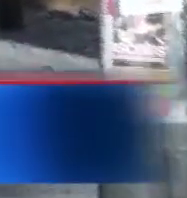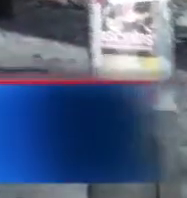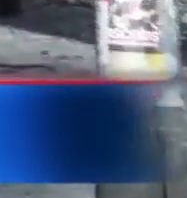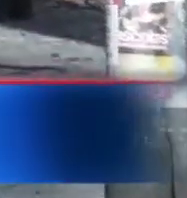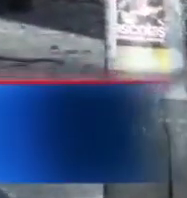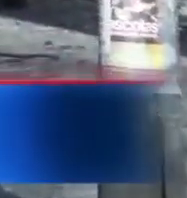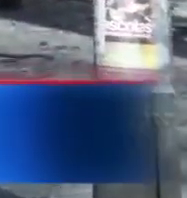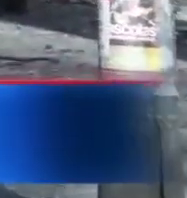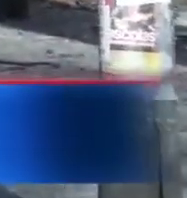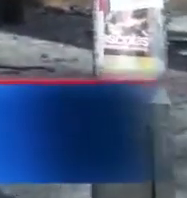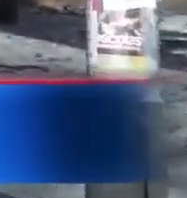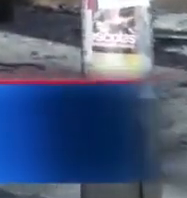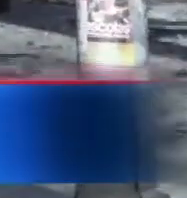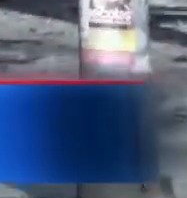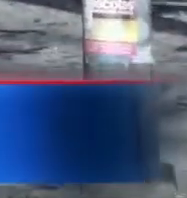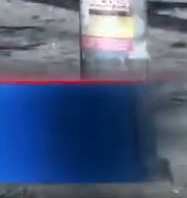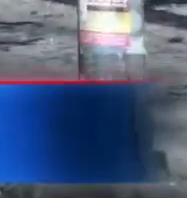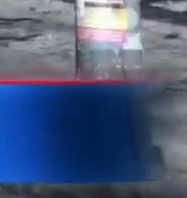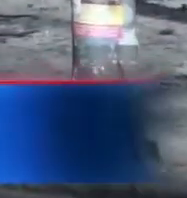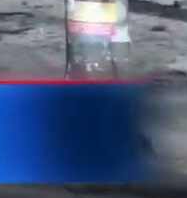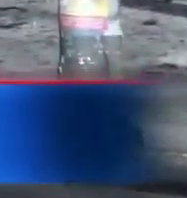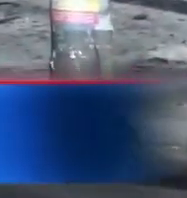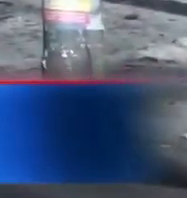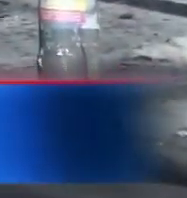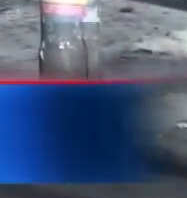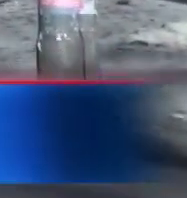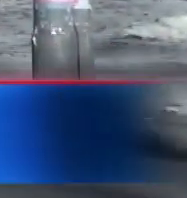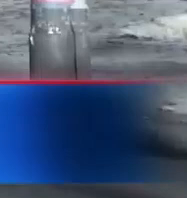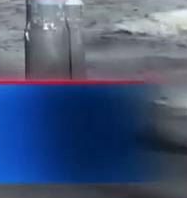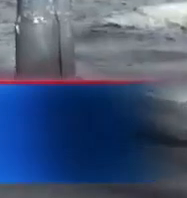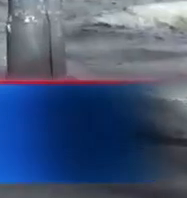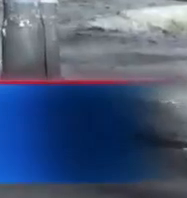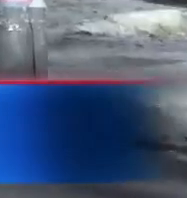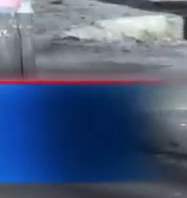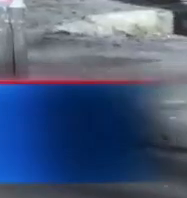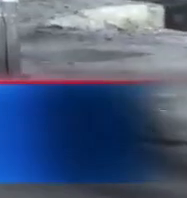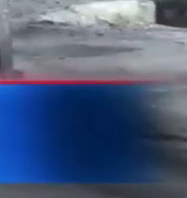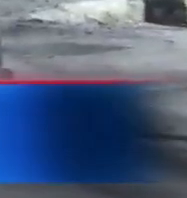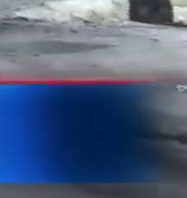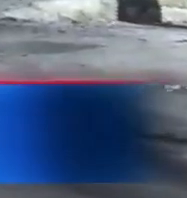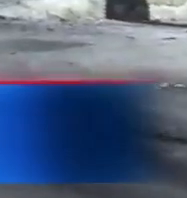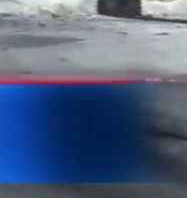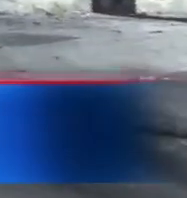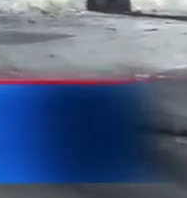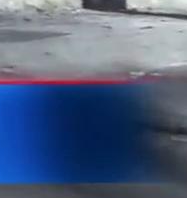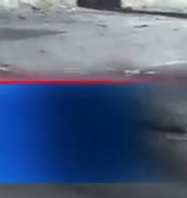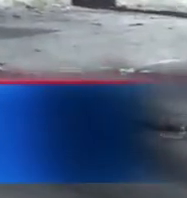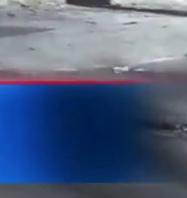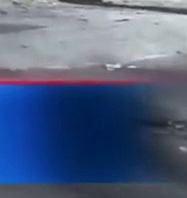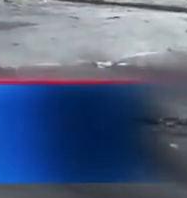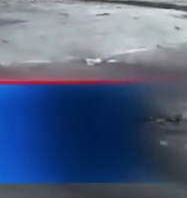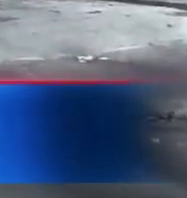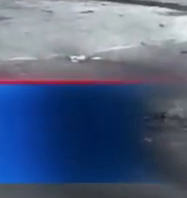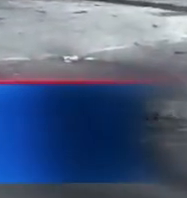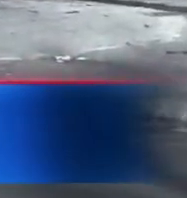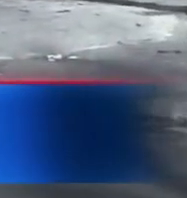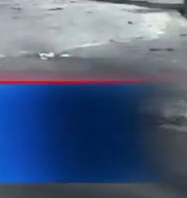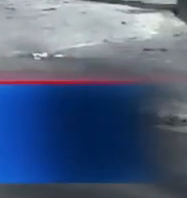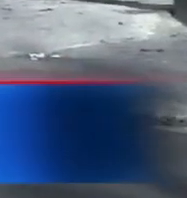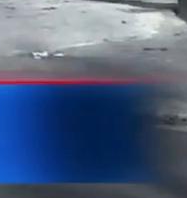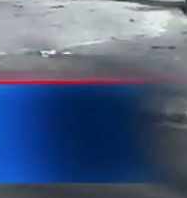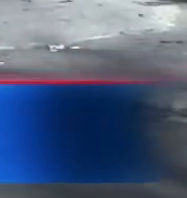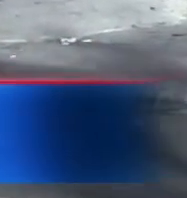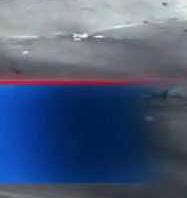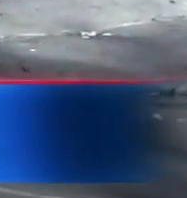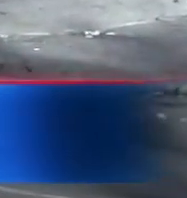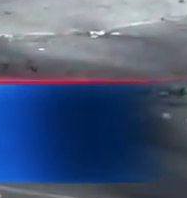permanecerá acordonada la zona. Nosotros muy temprano en el noticiero Despiértese vimos cómo permanecía el lugar todavía con resguardo policial y